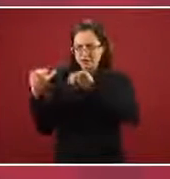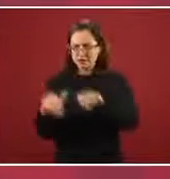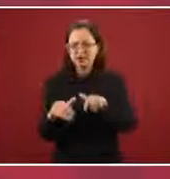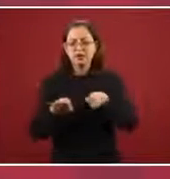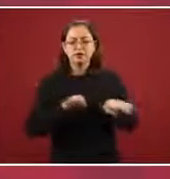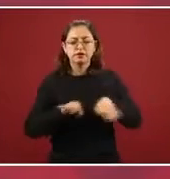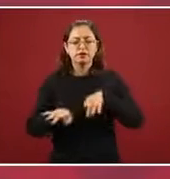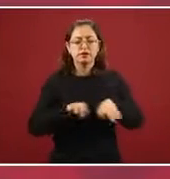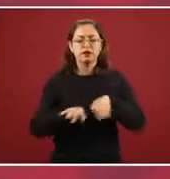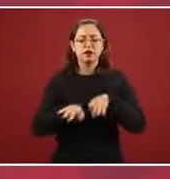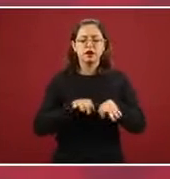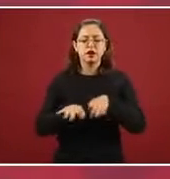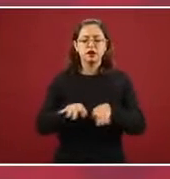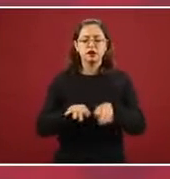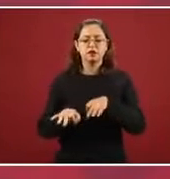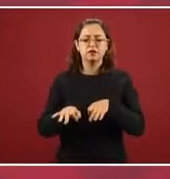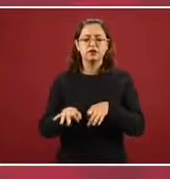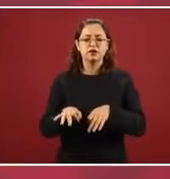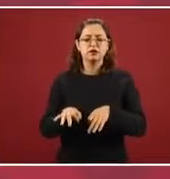sea, en